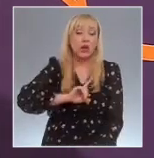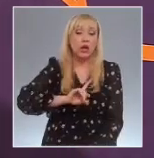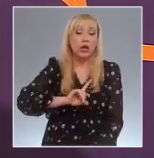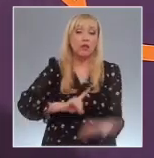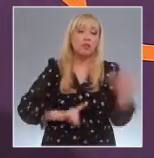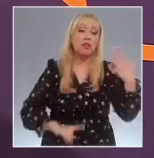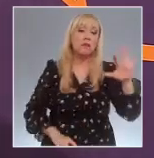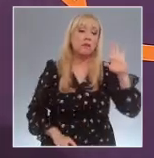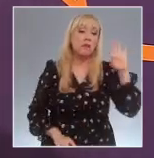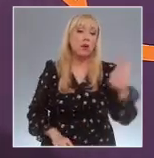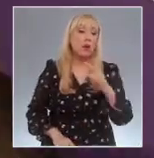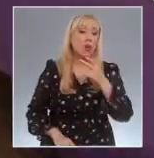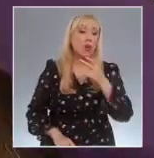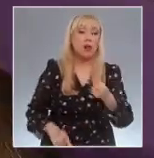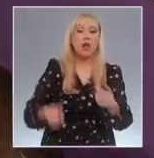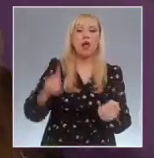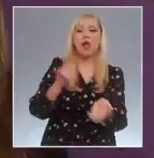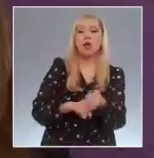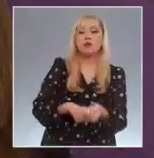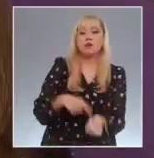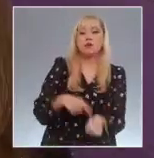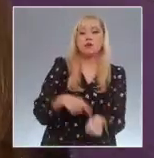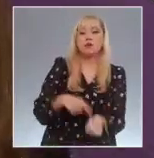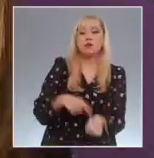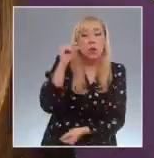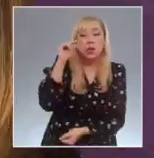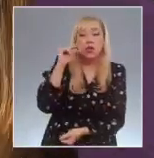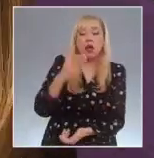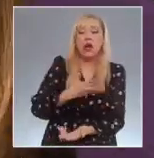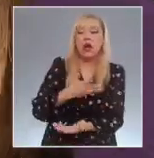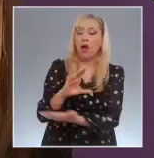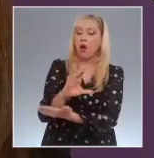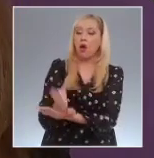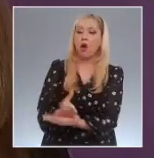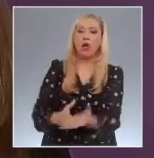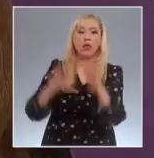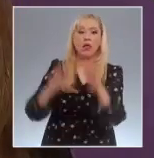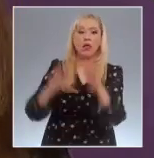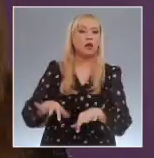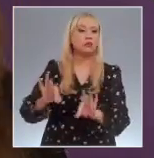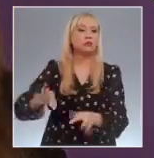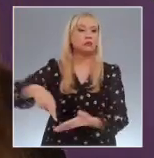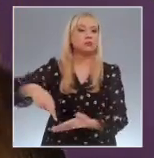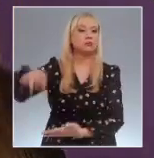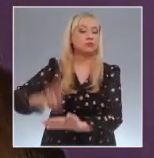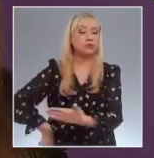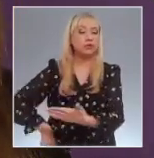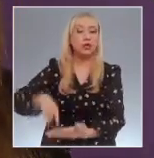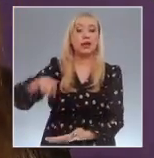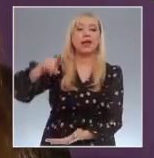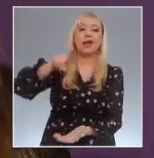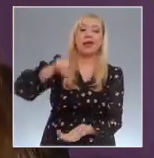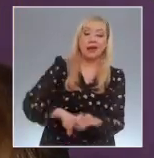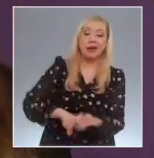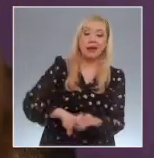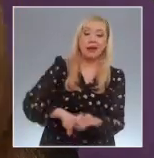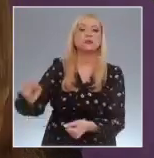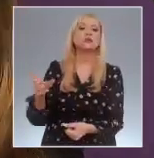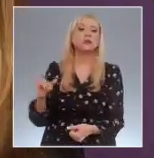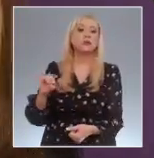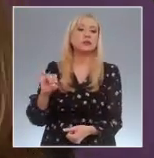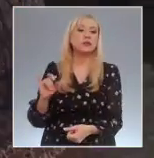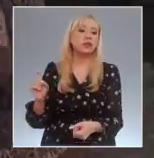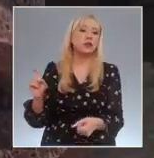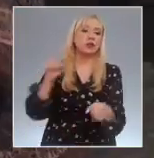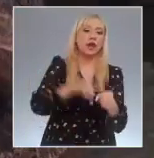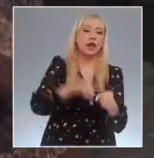2.5% tienen un contrato escrito y de esas 2% tienen acceso a la seguridad